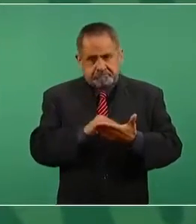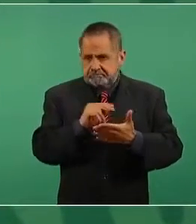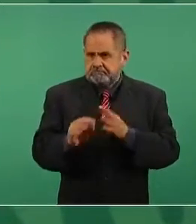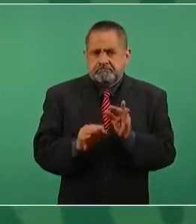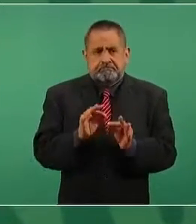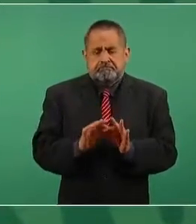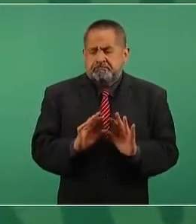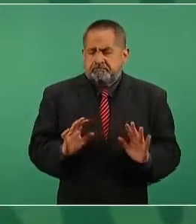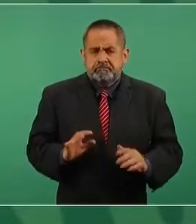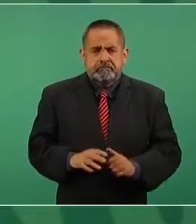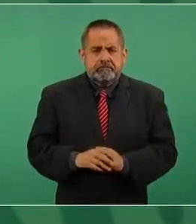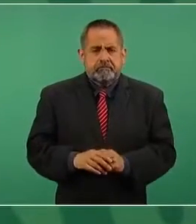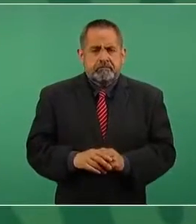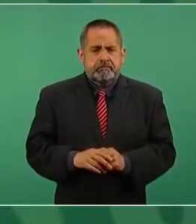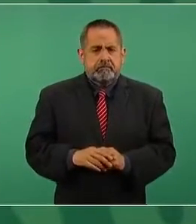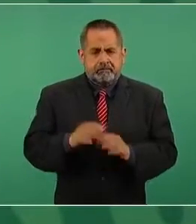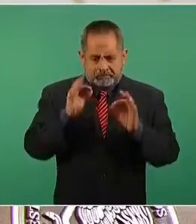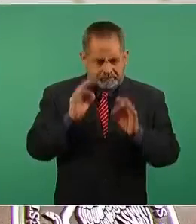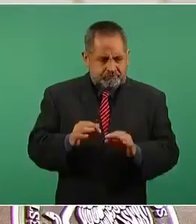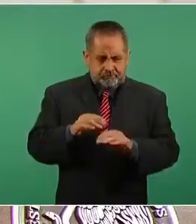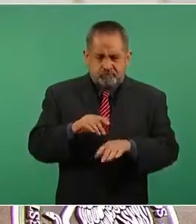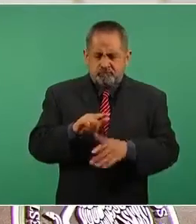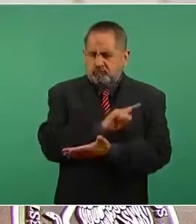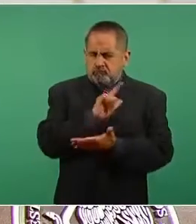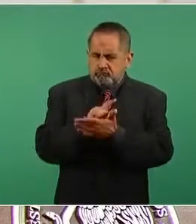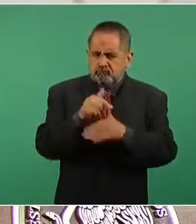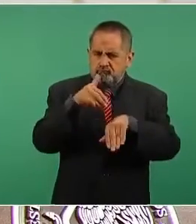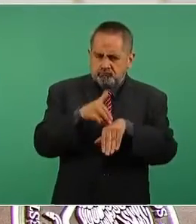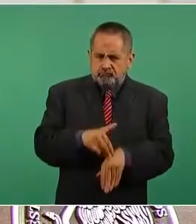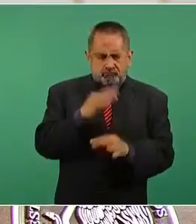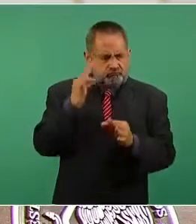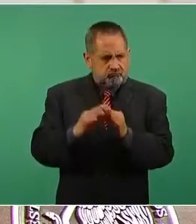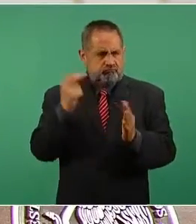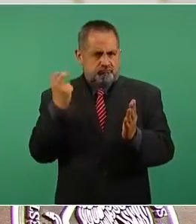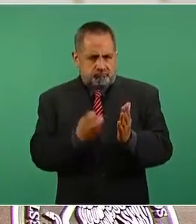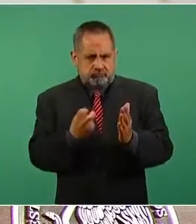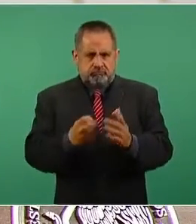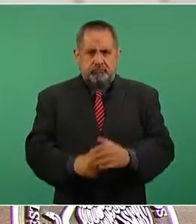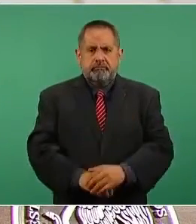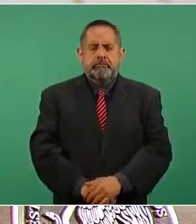violación a la ley. Hay un auténtico Estado de Derecho